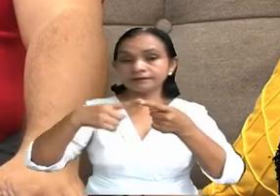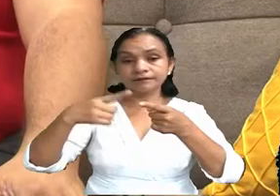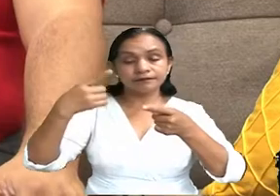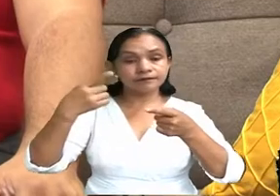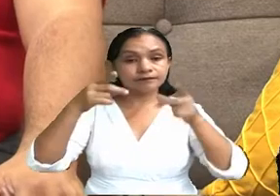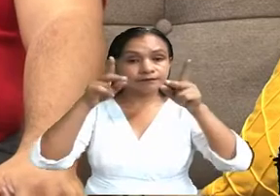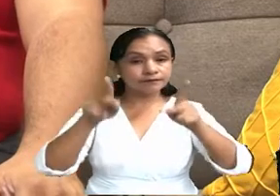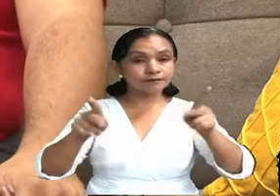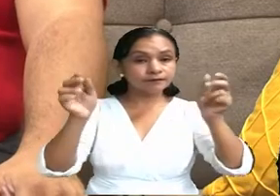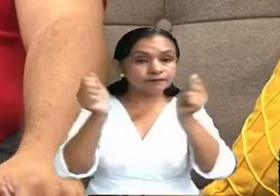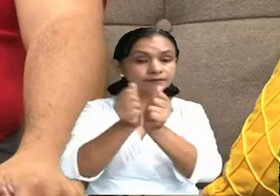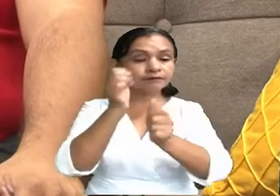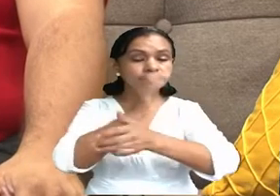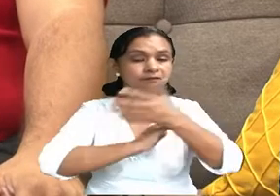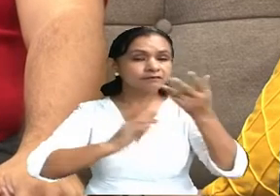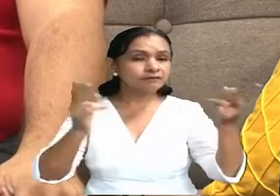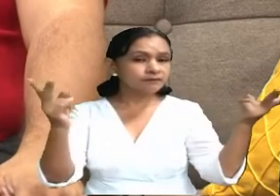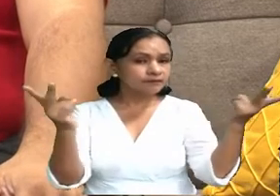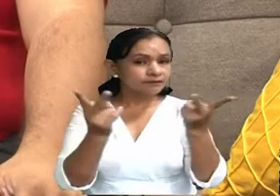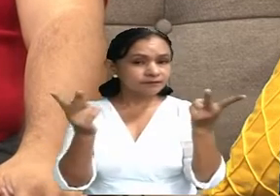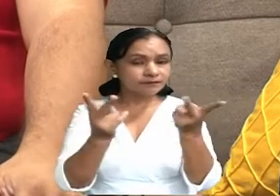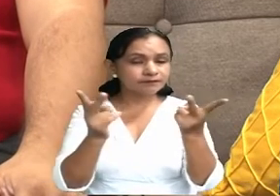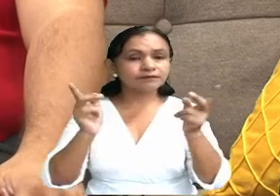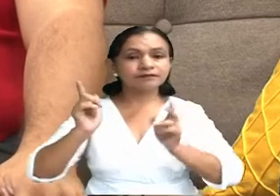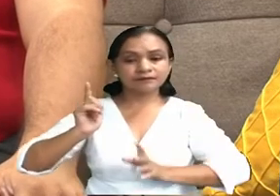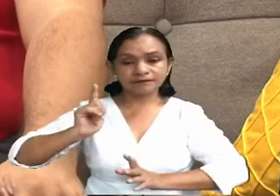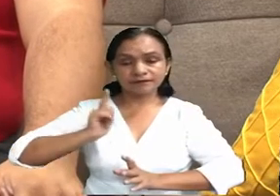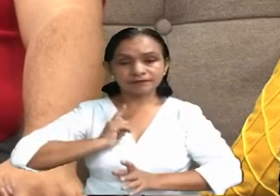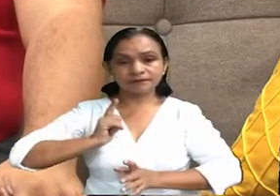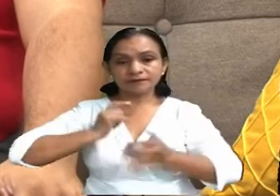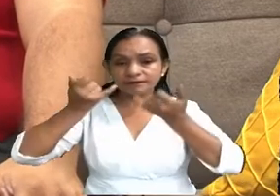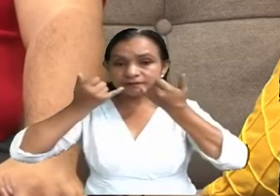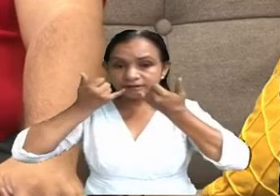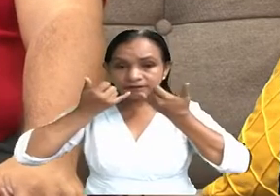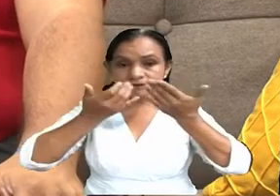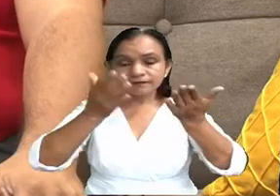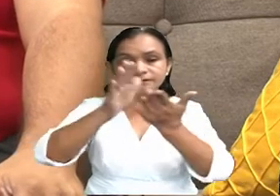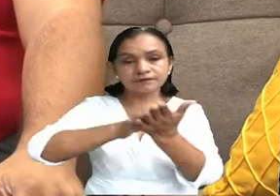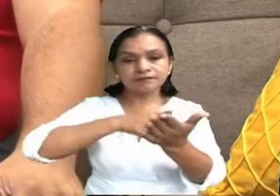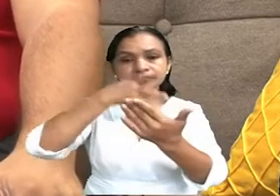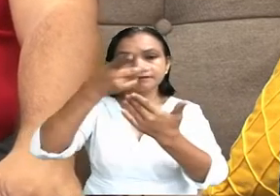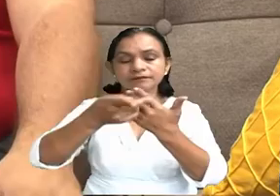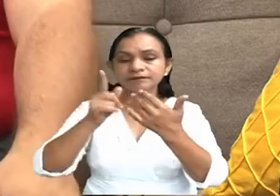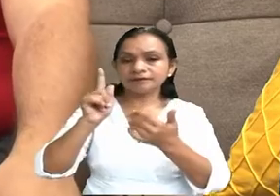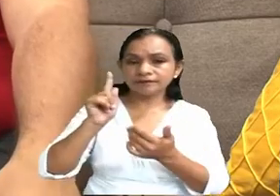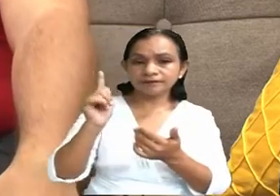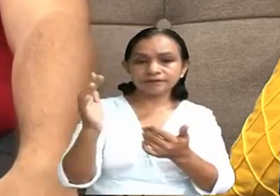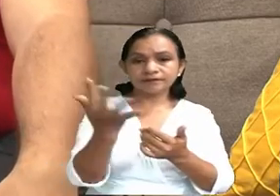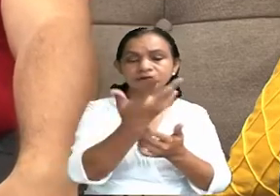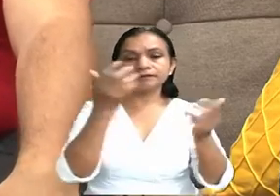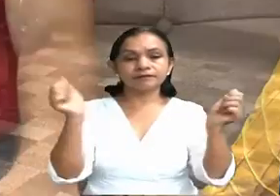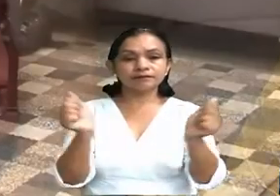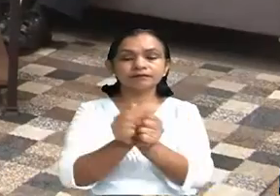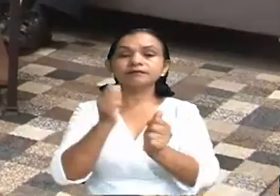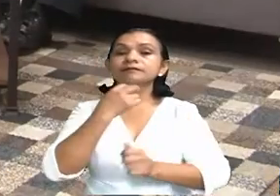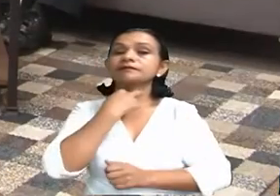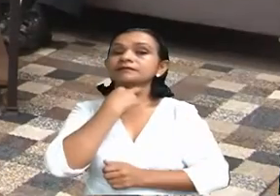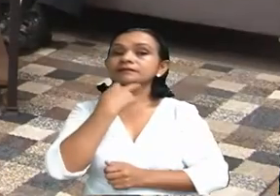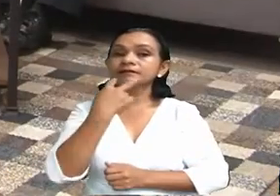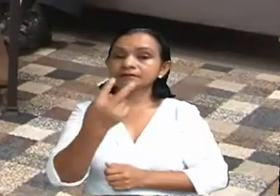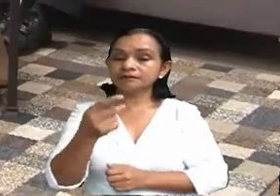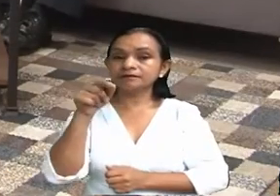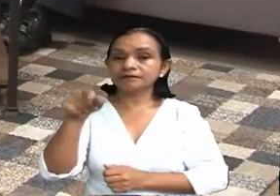de la persona con discapacidad que aparece en esa información del programa Todos con Voz. Ok, compañero David, y entender